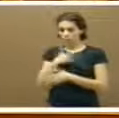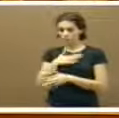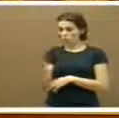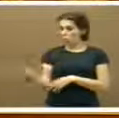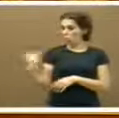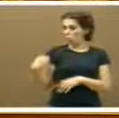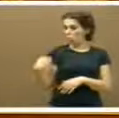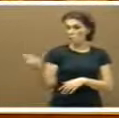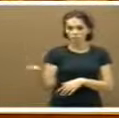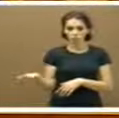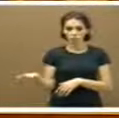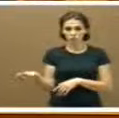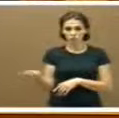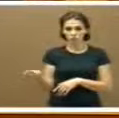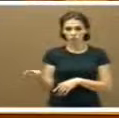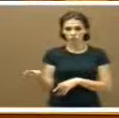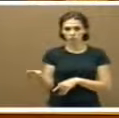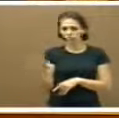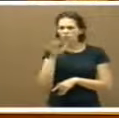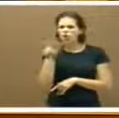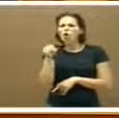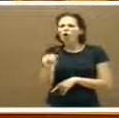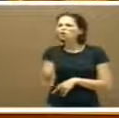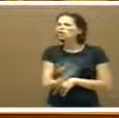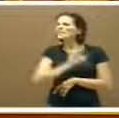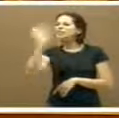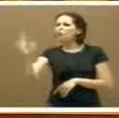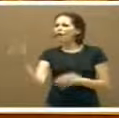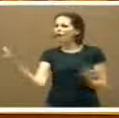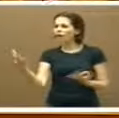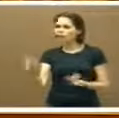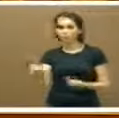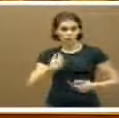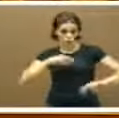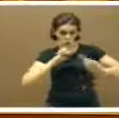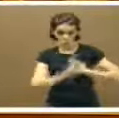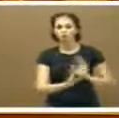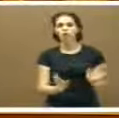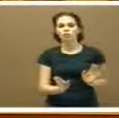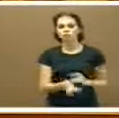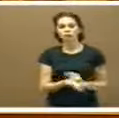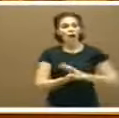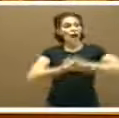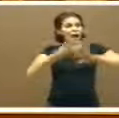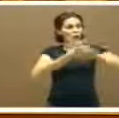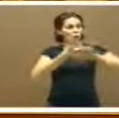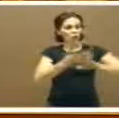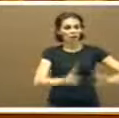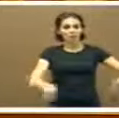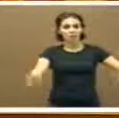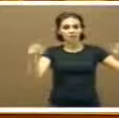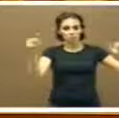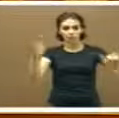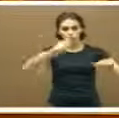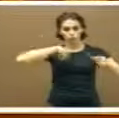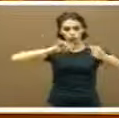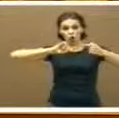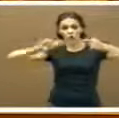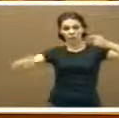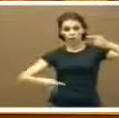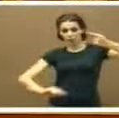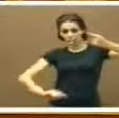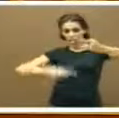preguntó ¿qué te toca hoy? Y le digo, pues, hablar de cómo hemos conseguido el objetivo